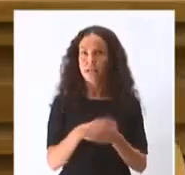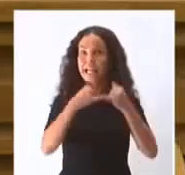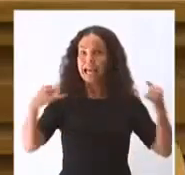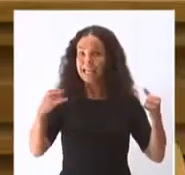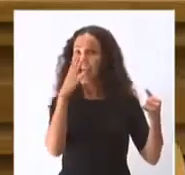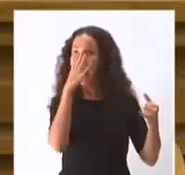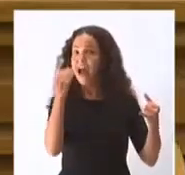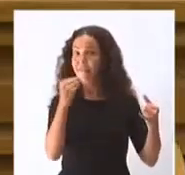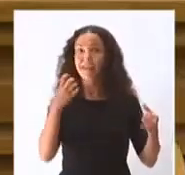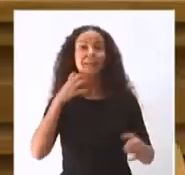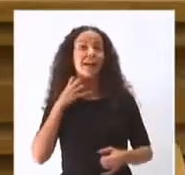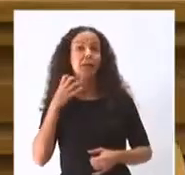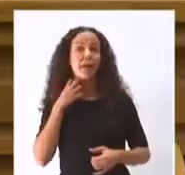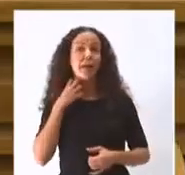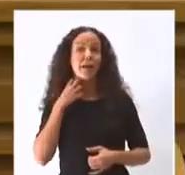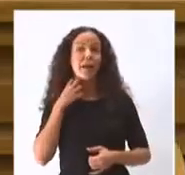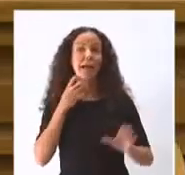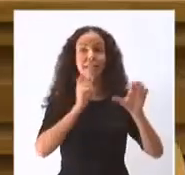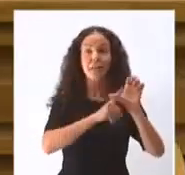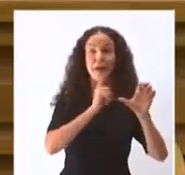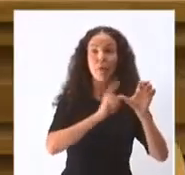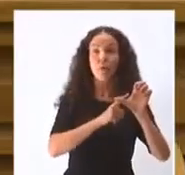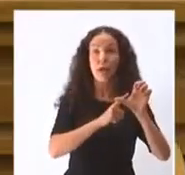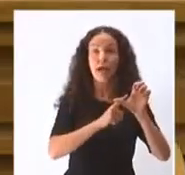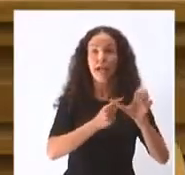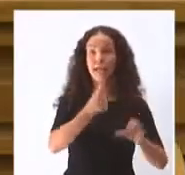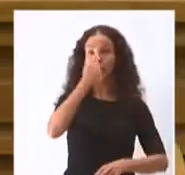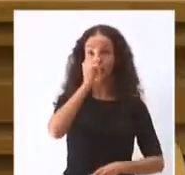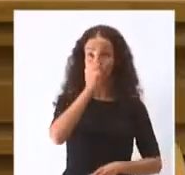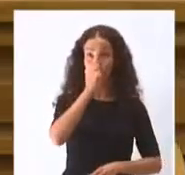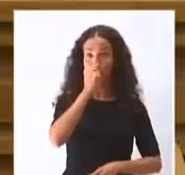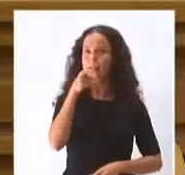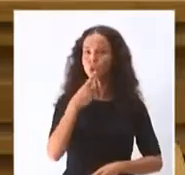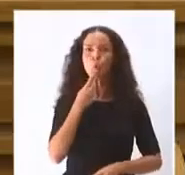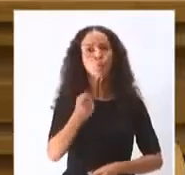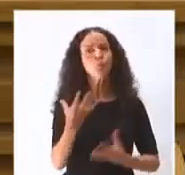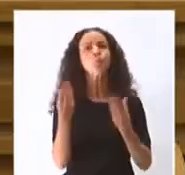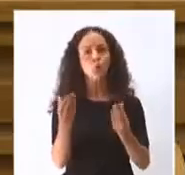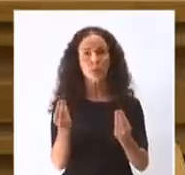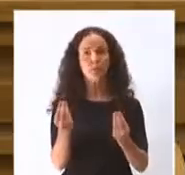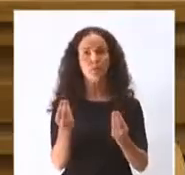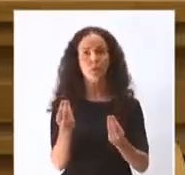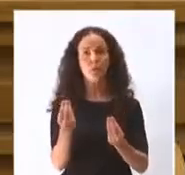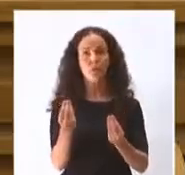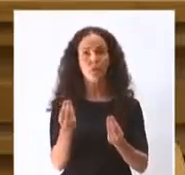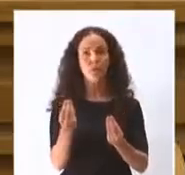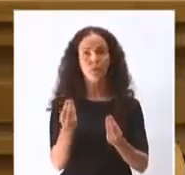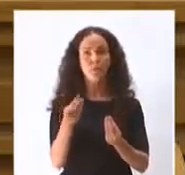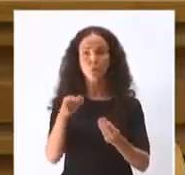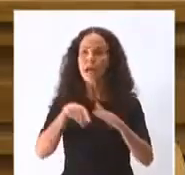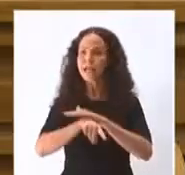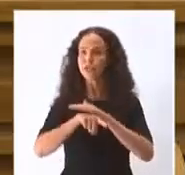alta velocidad con talavera con extremadura y con lisboa ha costado muchísimo se reconvierta a una gestión